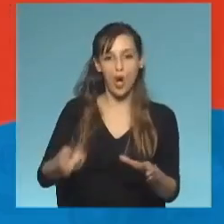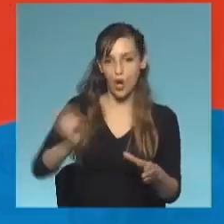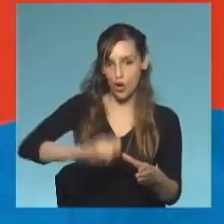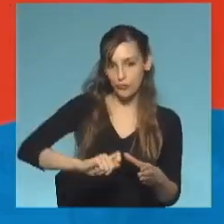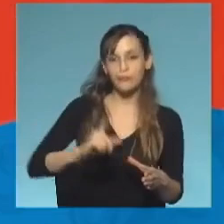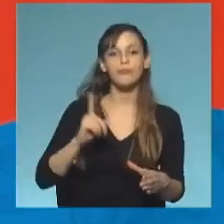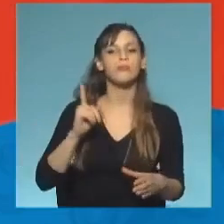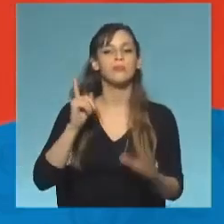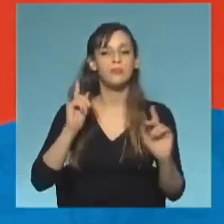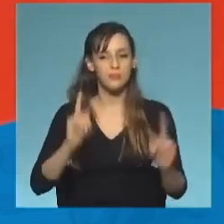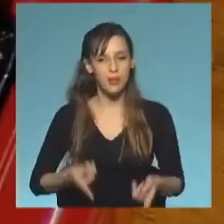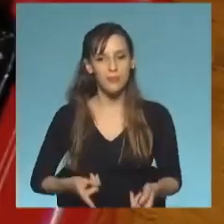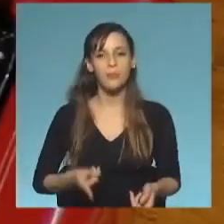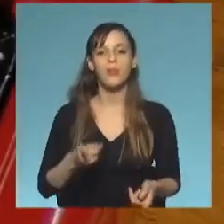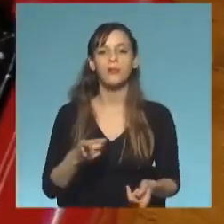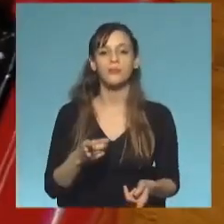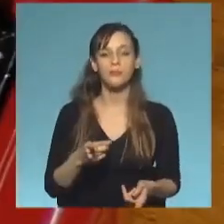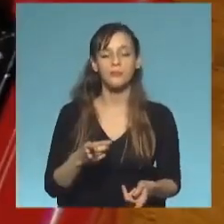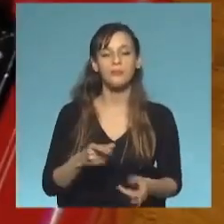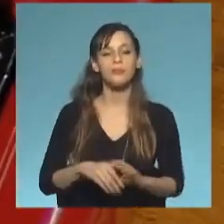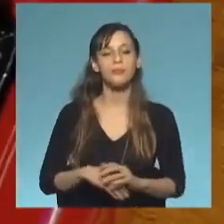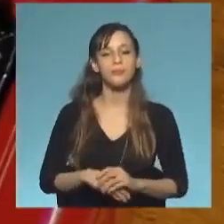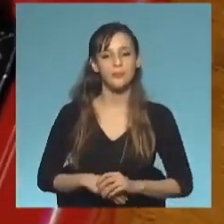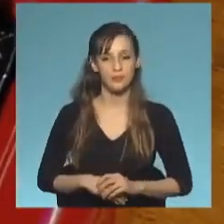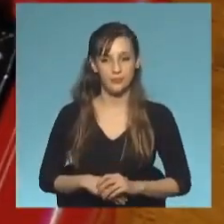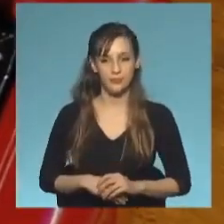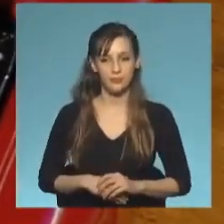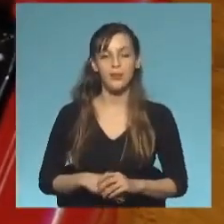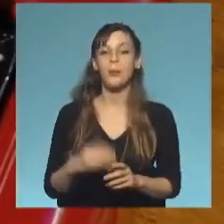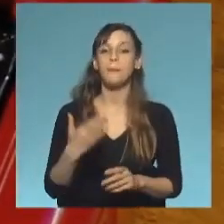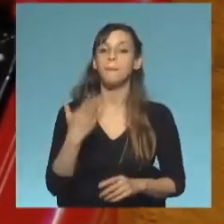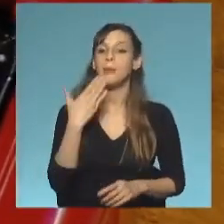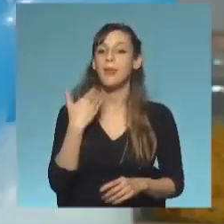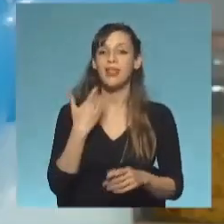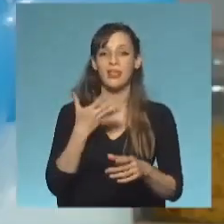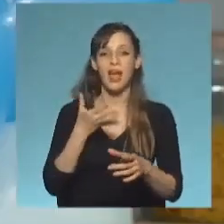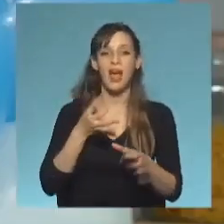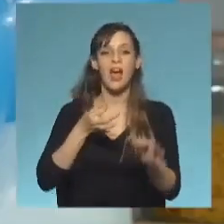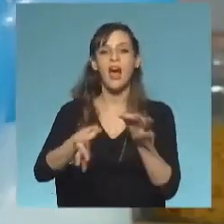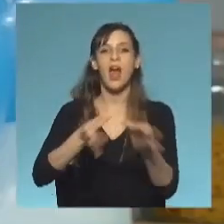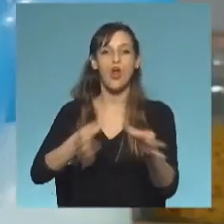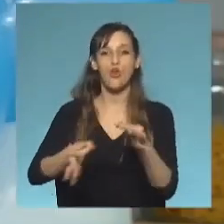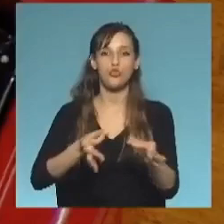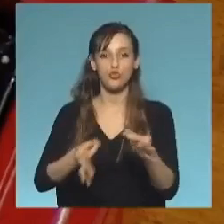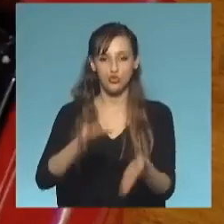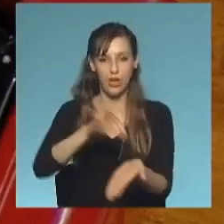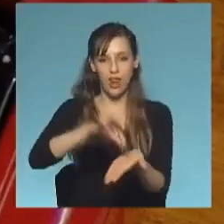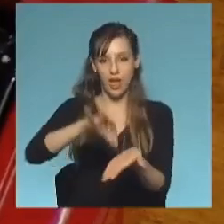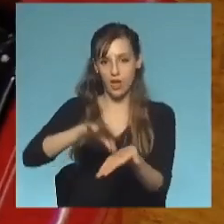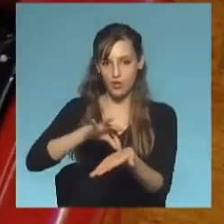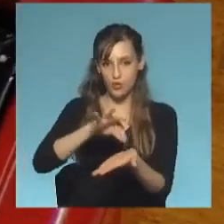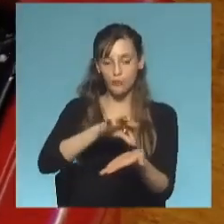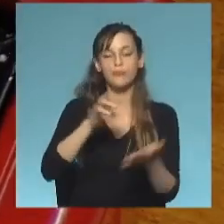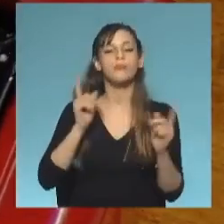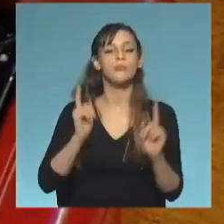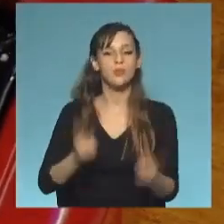pongo bastante, casi una cucharadita de pimienta en grano. Negra. Exactamente. Y un poco